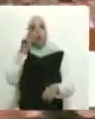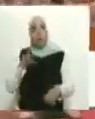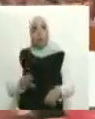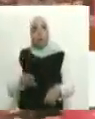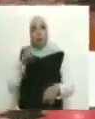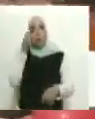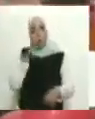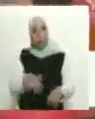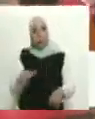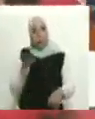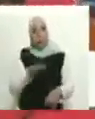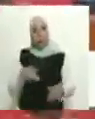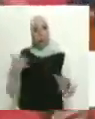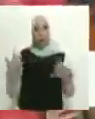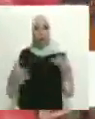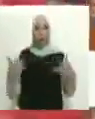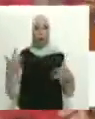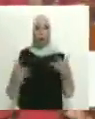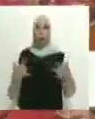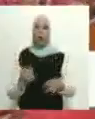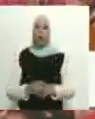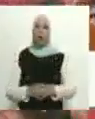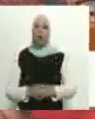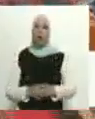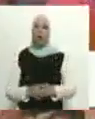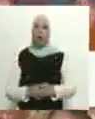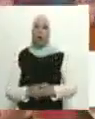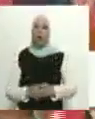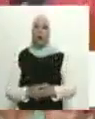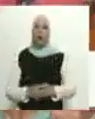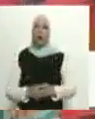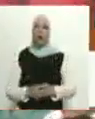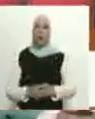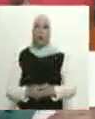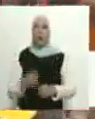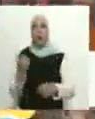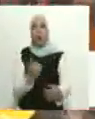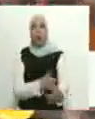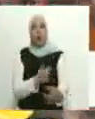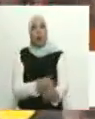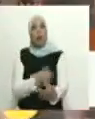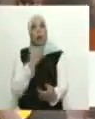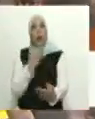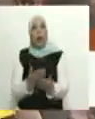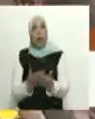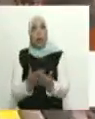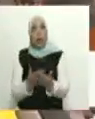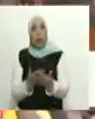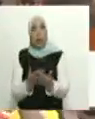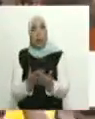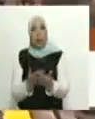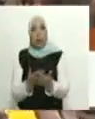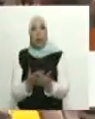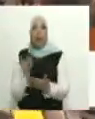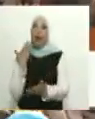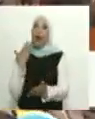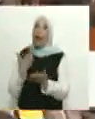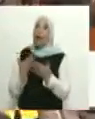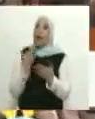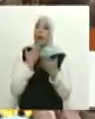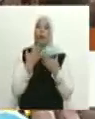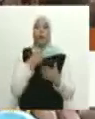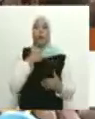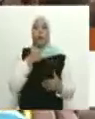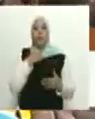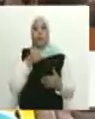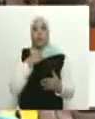El pueblo de este sector camina por ahí. Por eso, hermano, te doy las gracias. Le doy las gracias porque a mí no me gusta